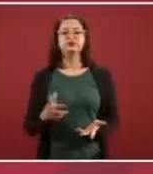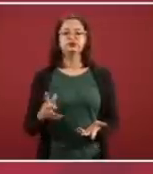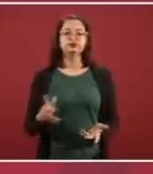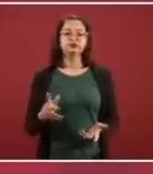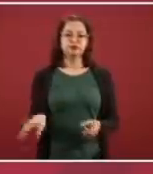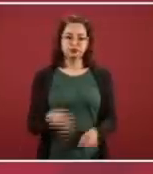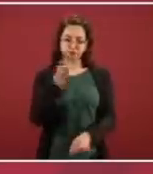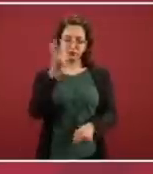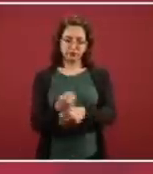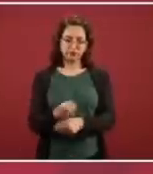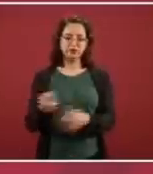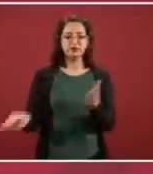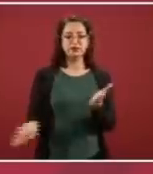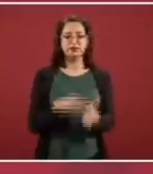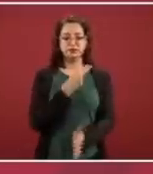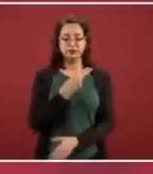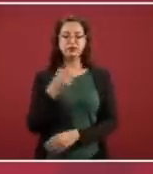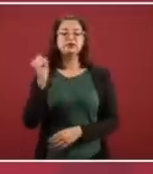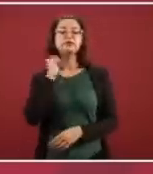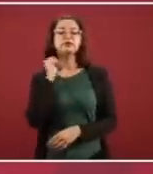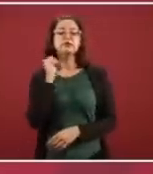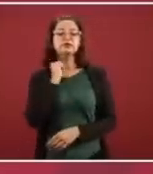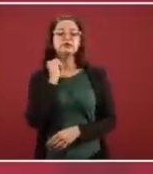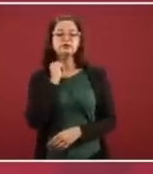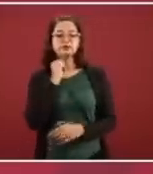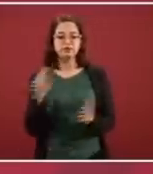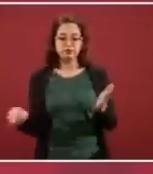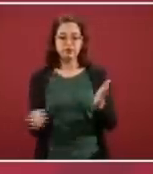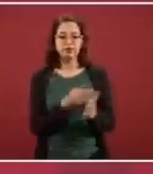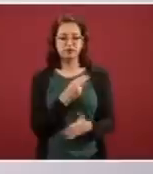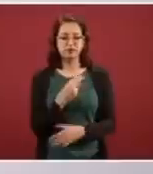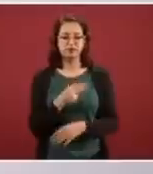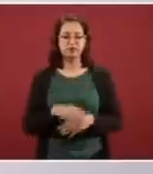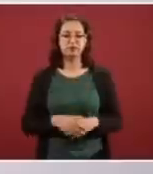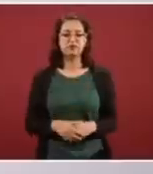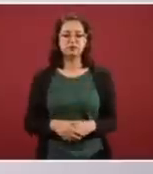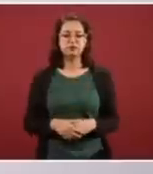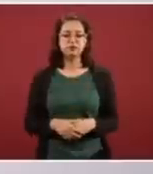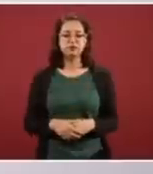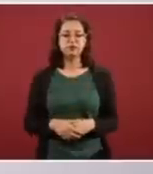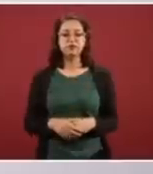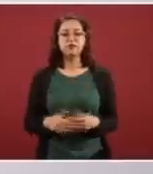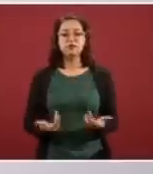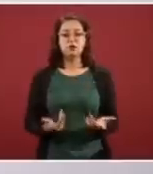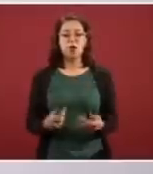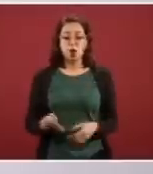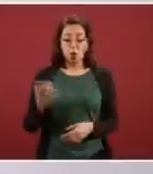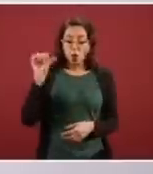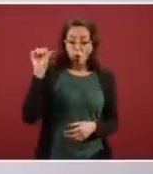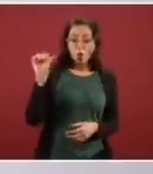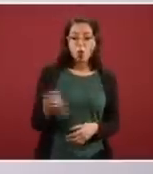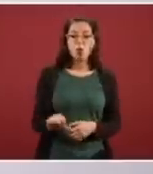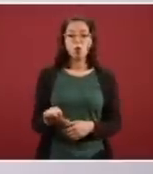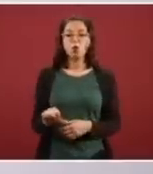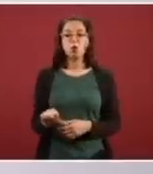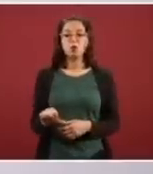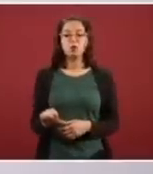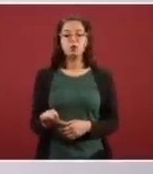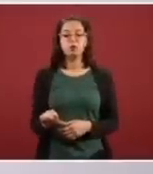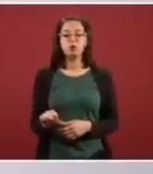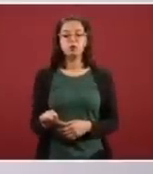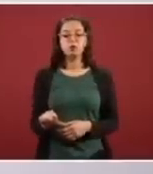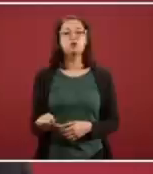ratificación, en el caso del Senado. Quedamos que hoy mismo, si